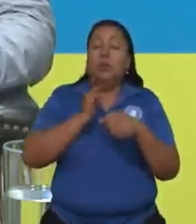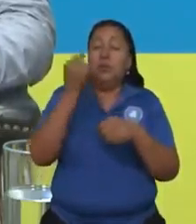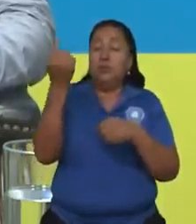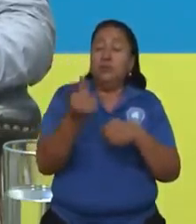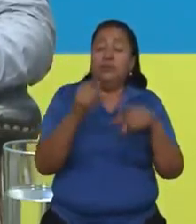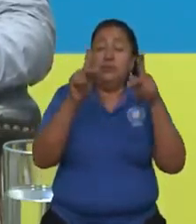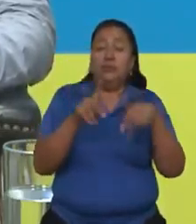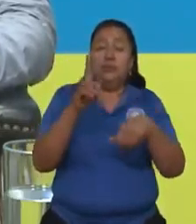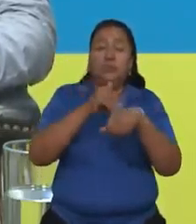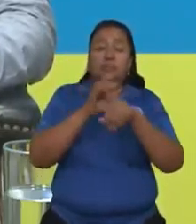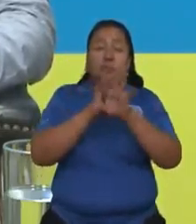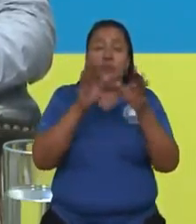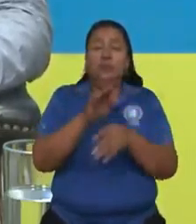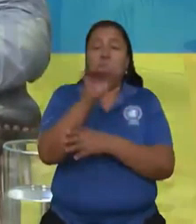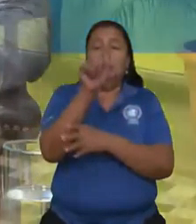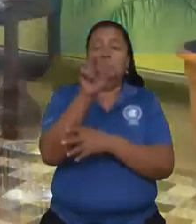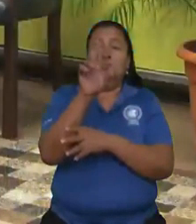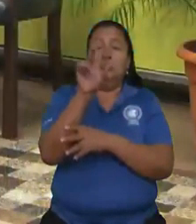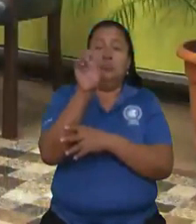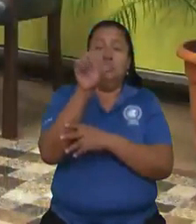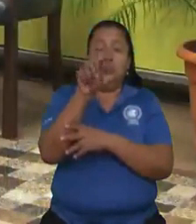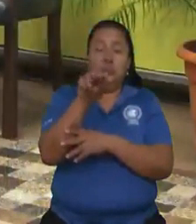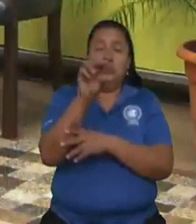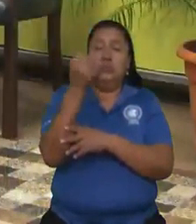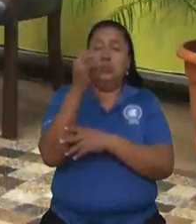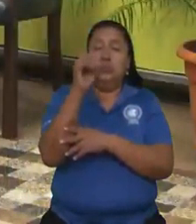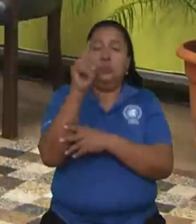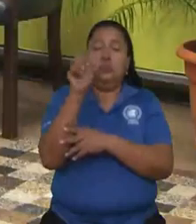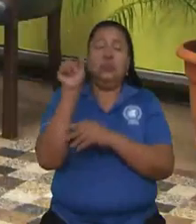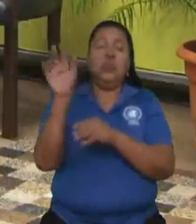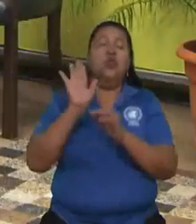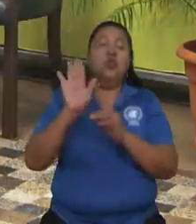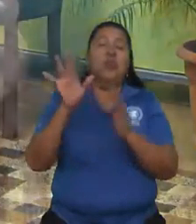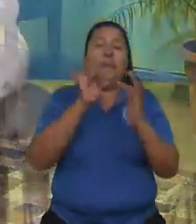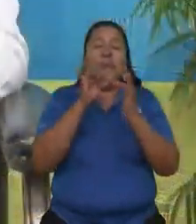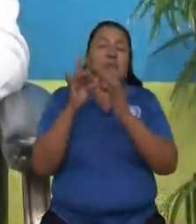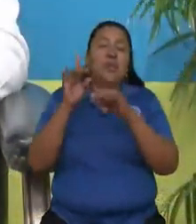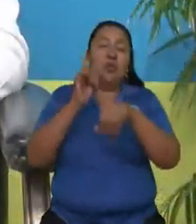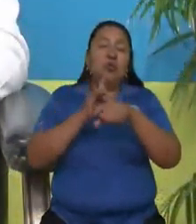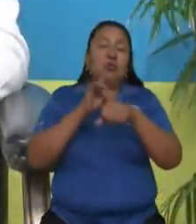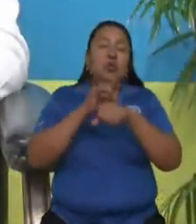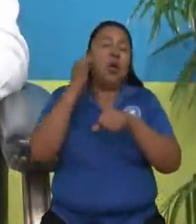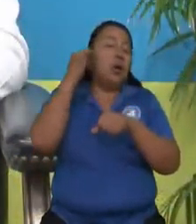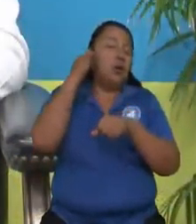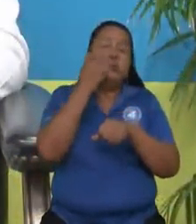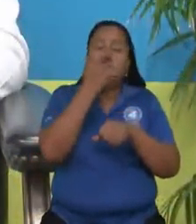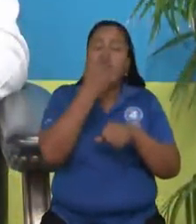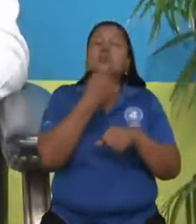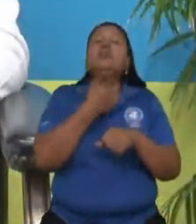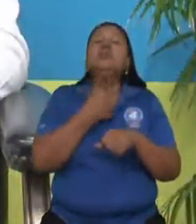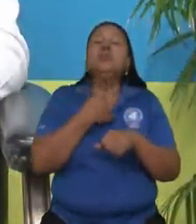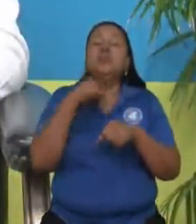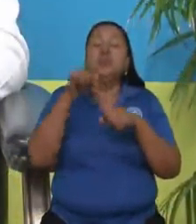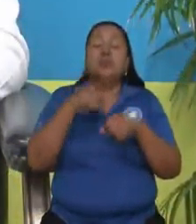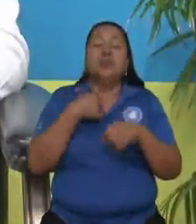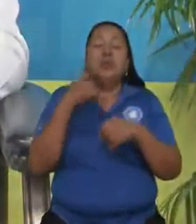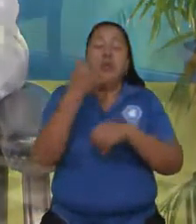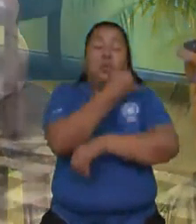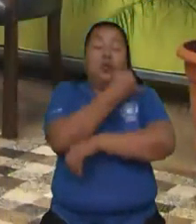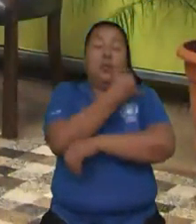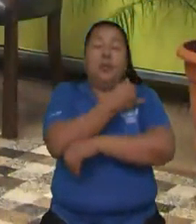los diferentes departamentos del país. Hoy estamos hablando sobre las infecciones en el oído, cómo prevenirla,